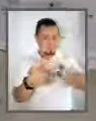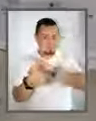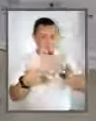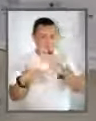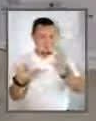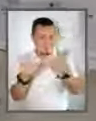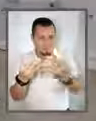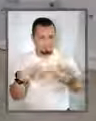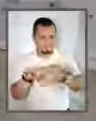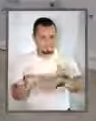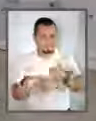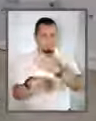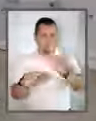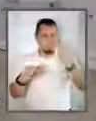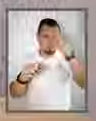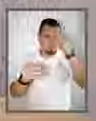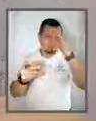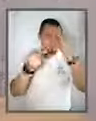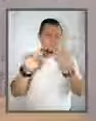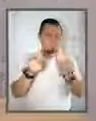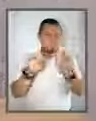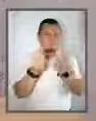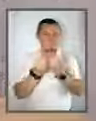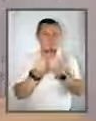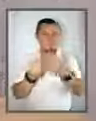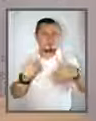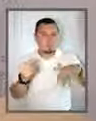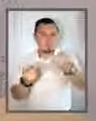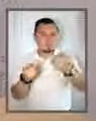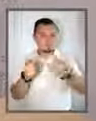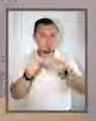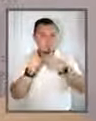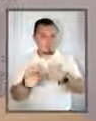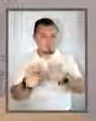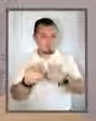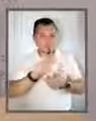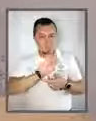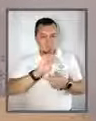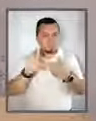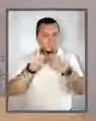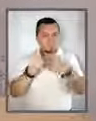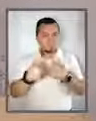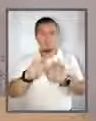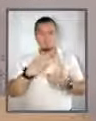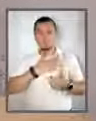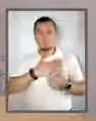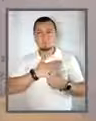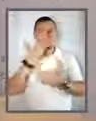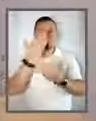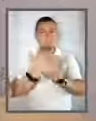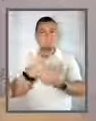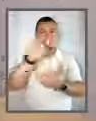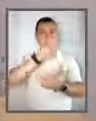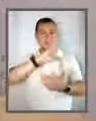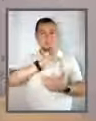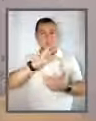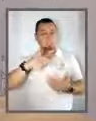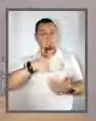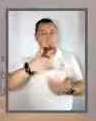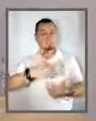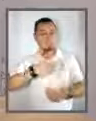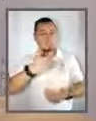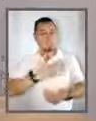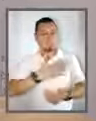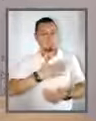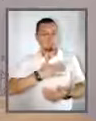y estamos, por supuesto, en la intención de buscar a todos y cada uno de ellos, pero solicitarles, si alguien tiene síntomas, que por